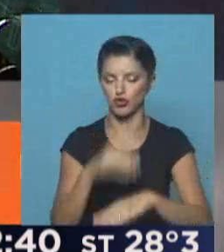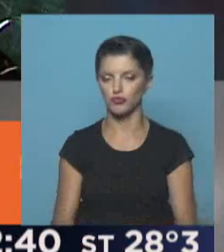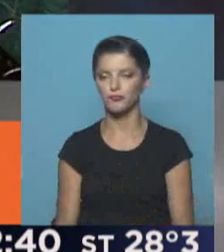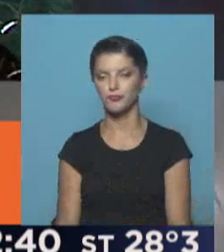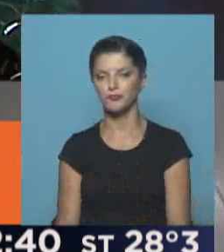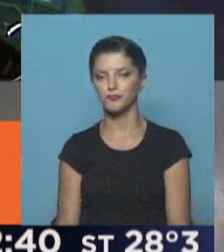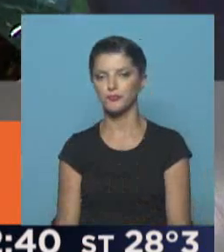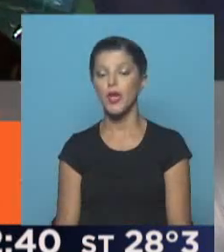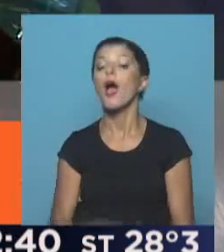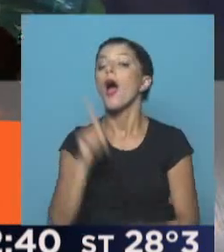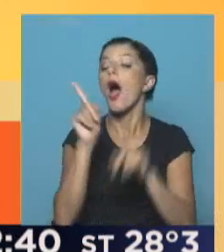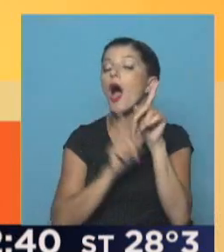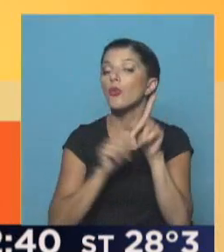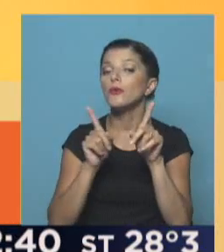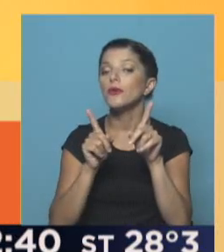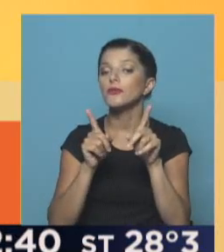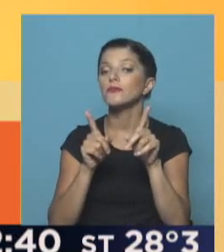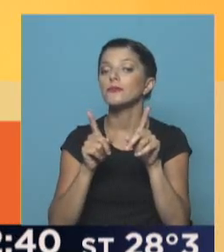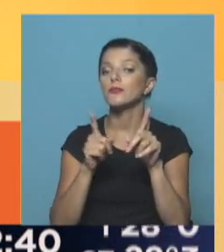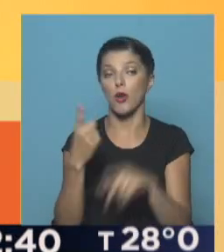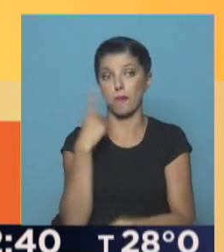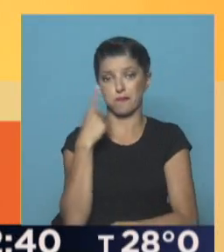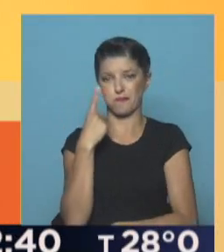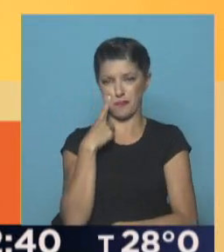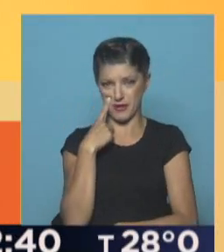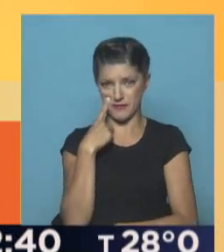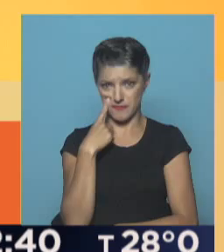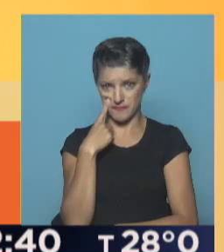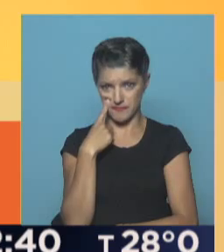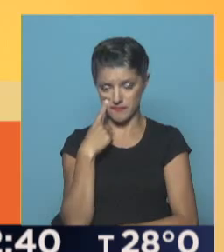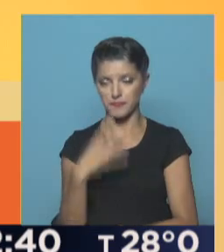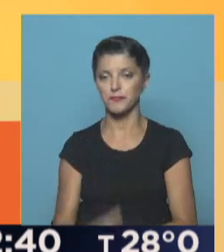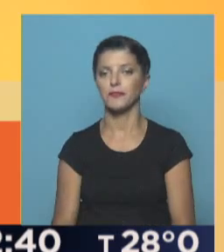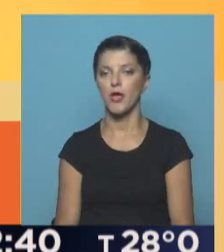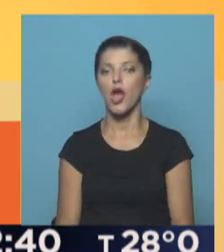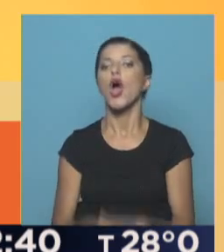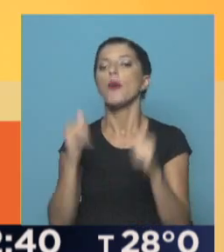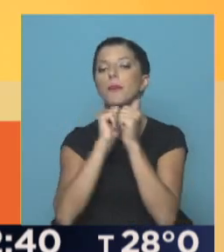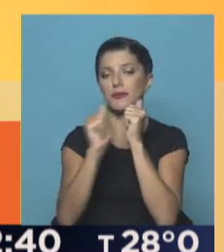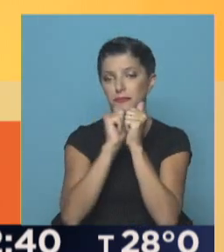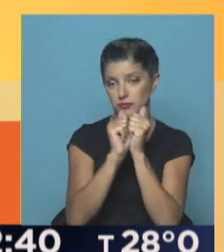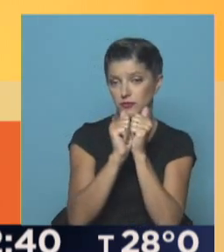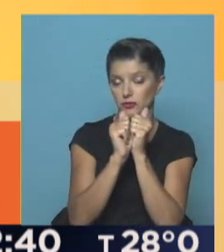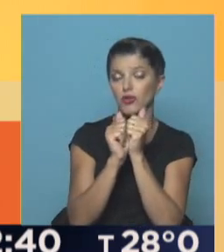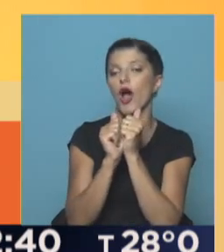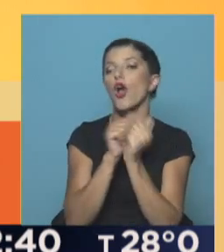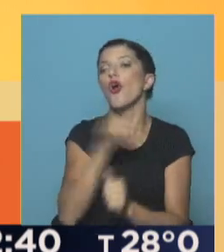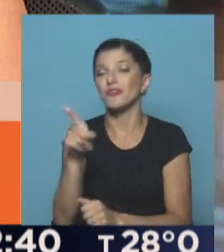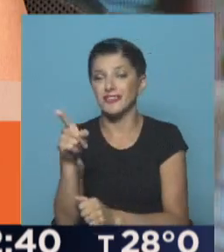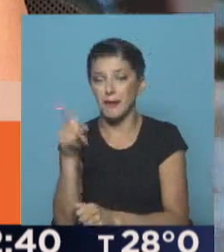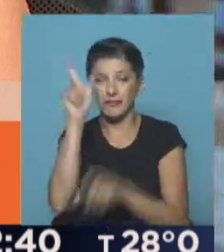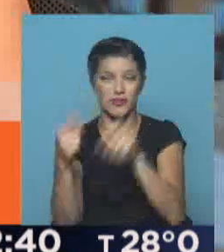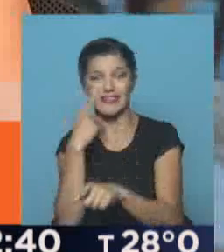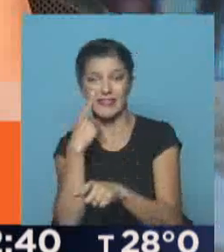que son reconocidos por su historia de posiciones anti-inmigrantes extremistas, ¿no? En algunos